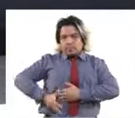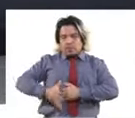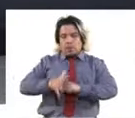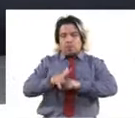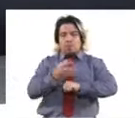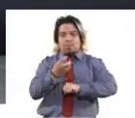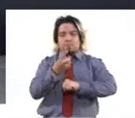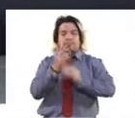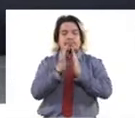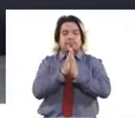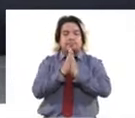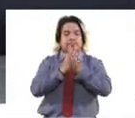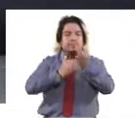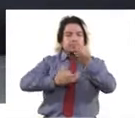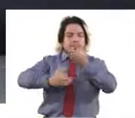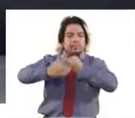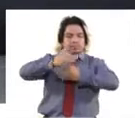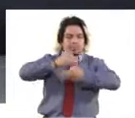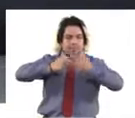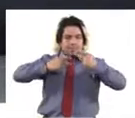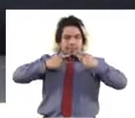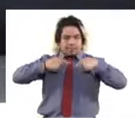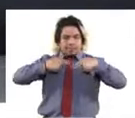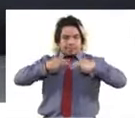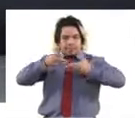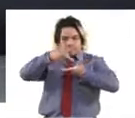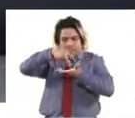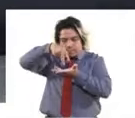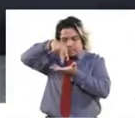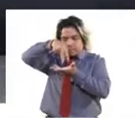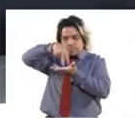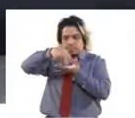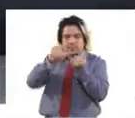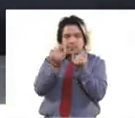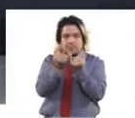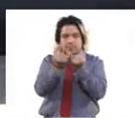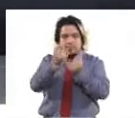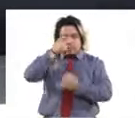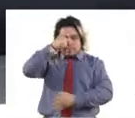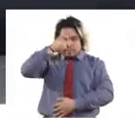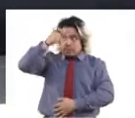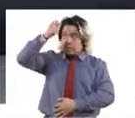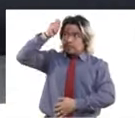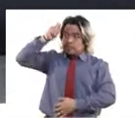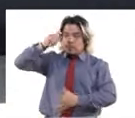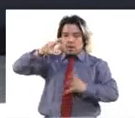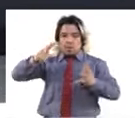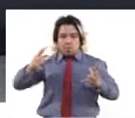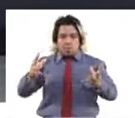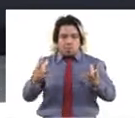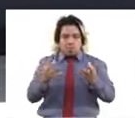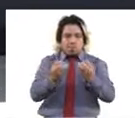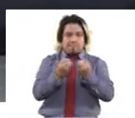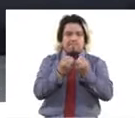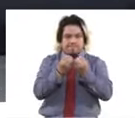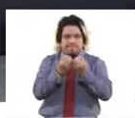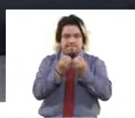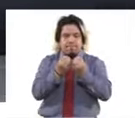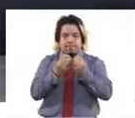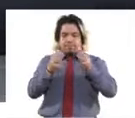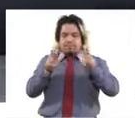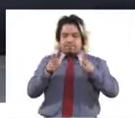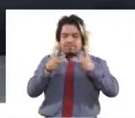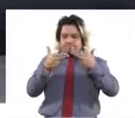todos los presentes sean tan amables de ponerse de pie y descubrirse la cabeza para que unamos nuestras voces y